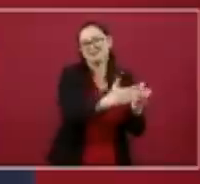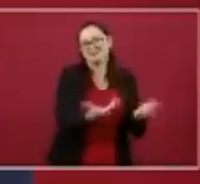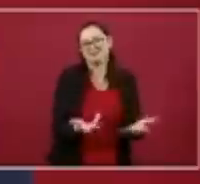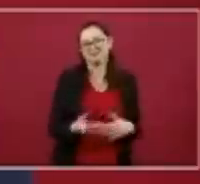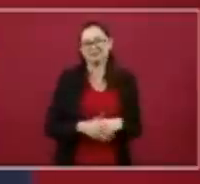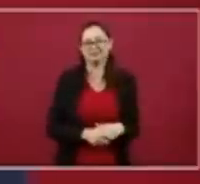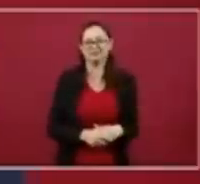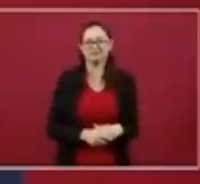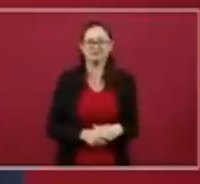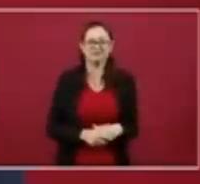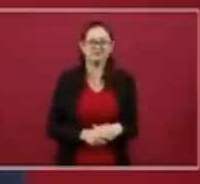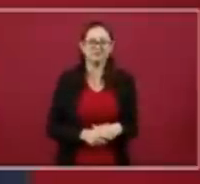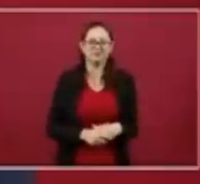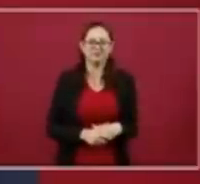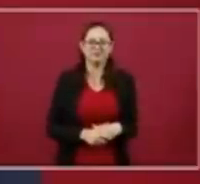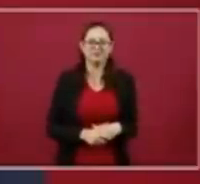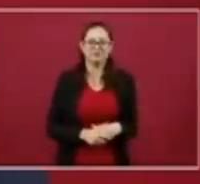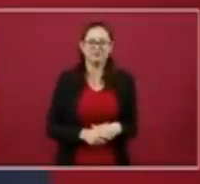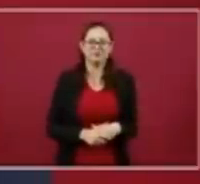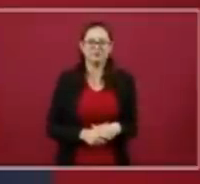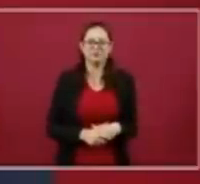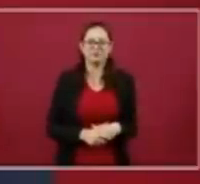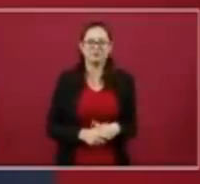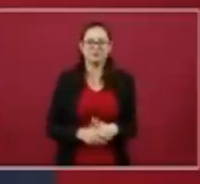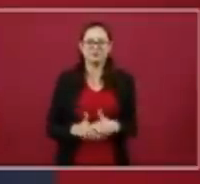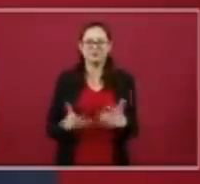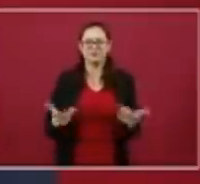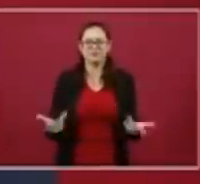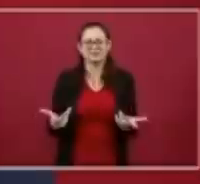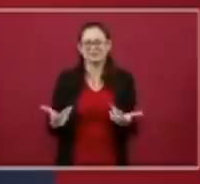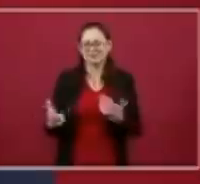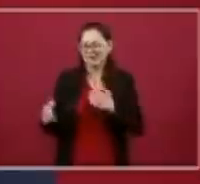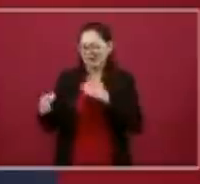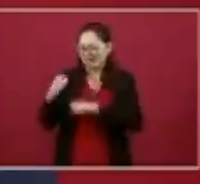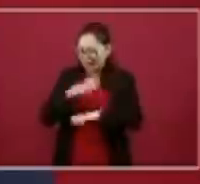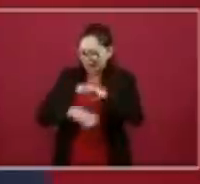No hay una empresa que tenga